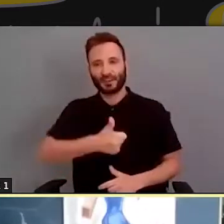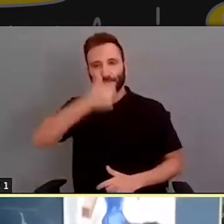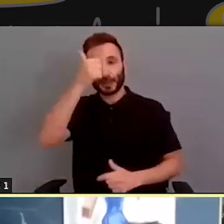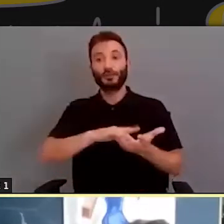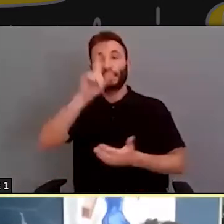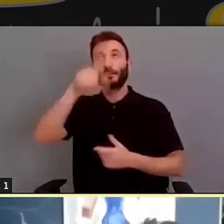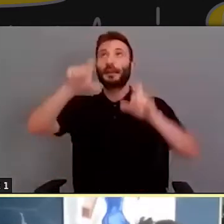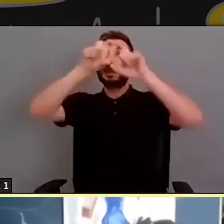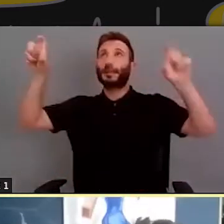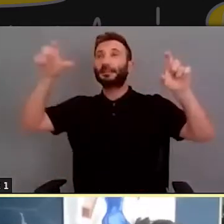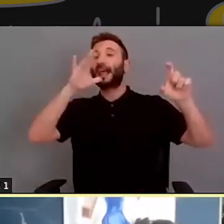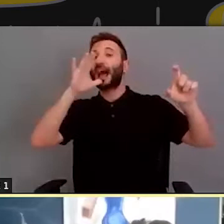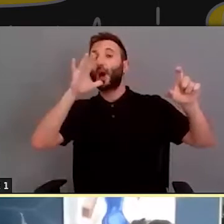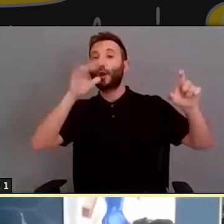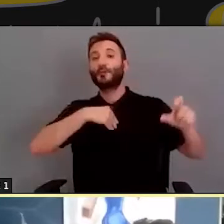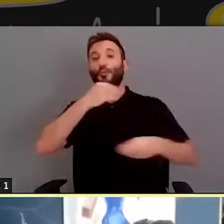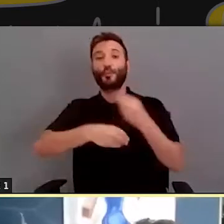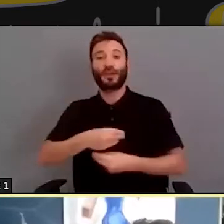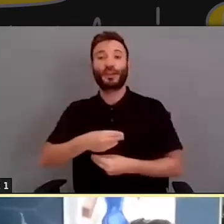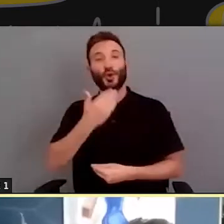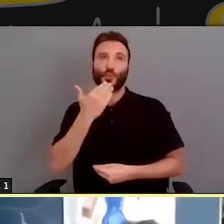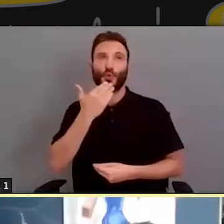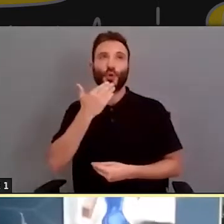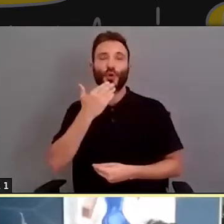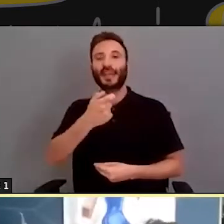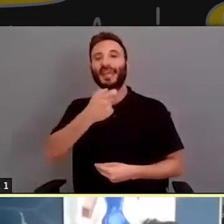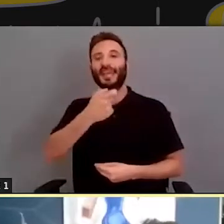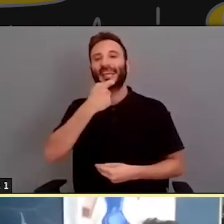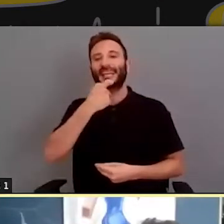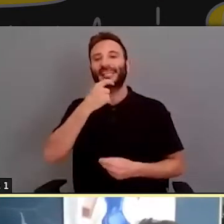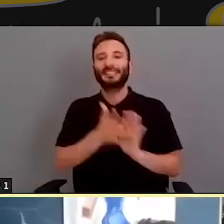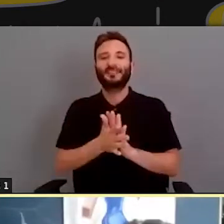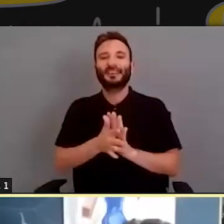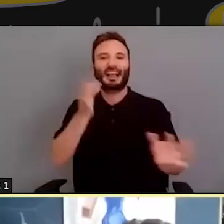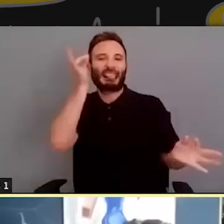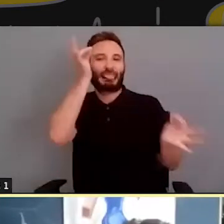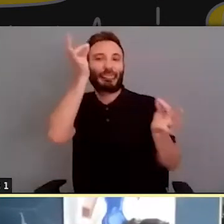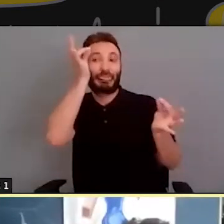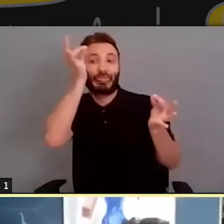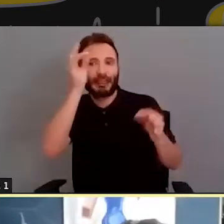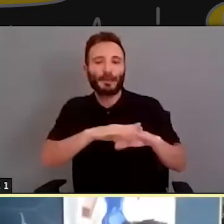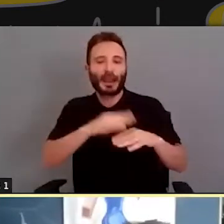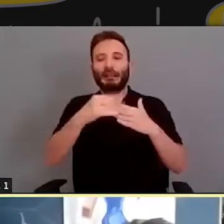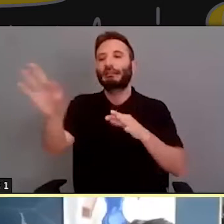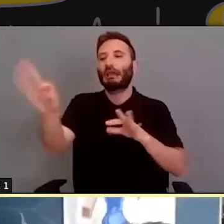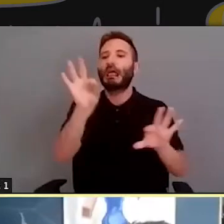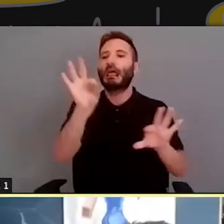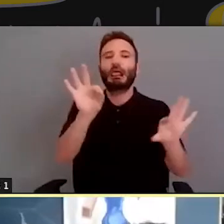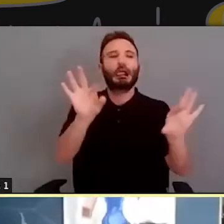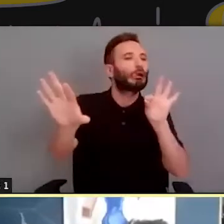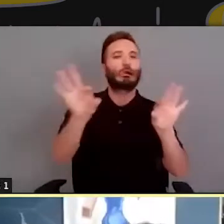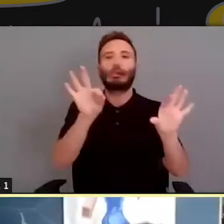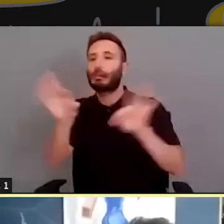el lujo ahora de ser lo que se dice en inglés picky, de ser quisquillosas y elegir sus clientes según un catálogo. Pues